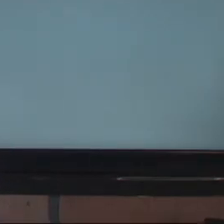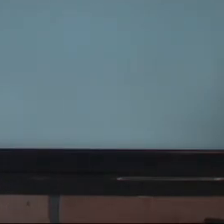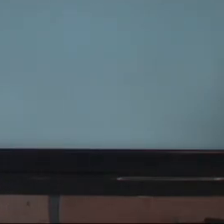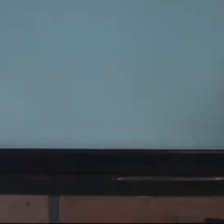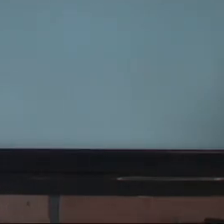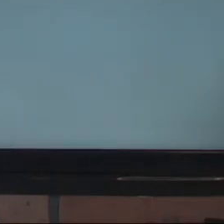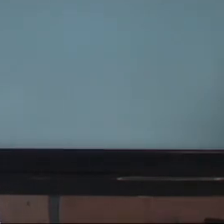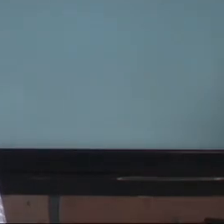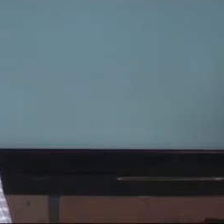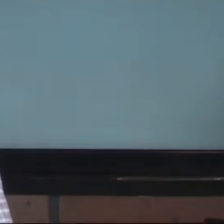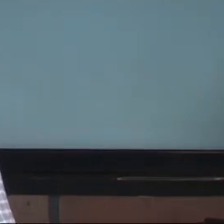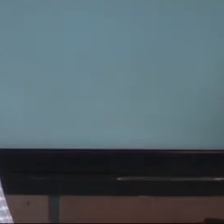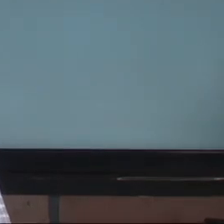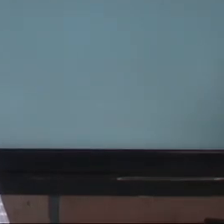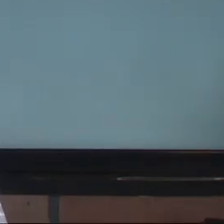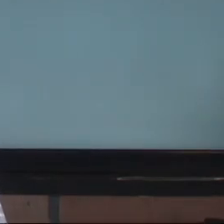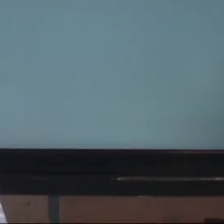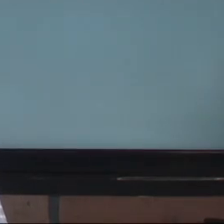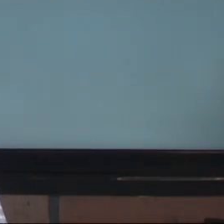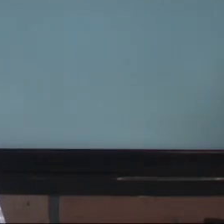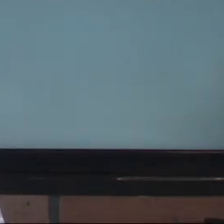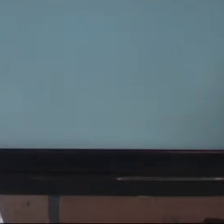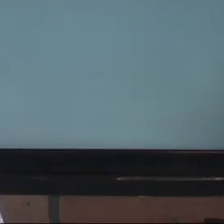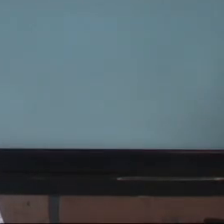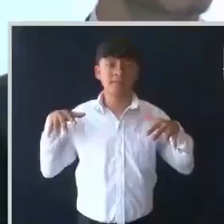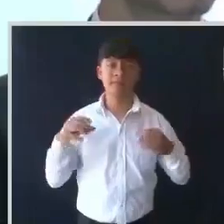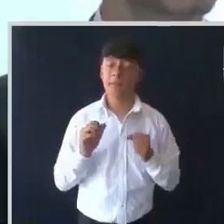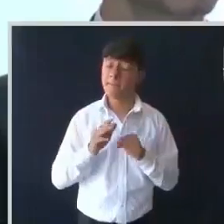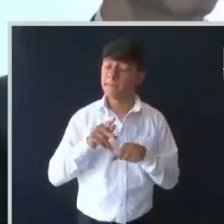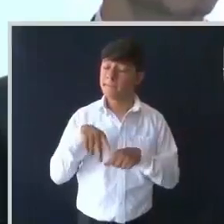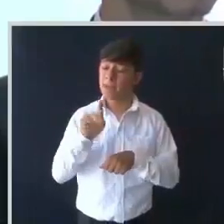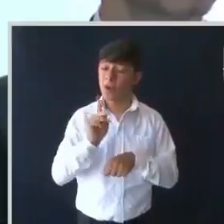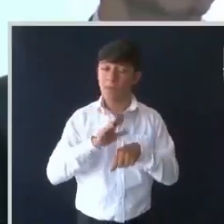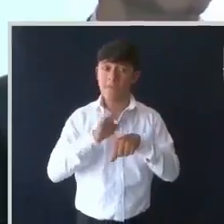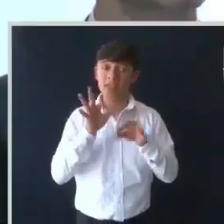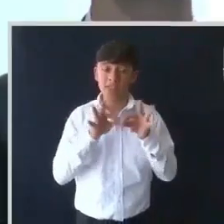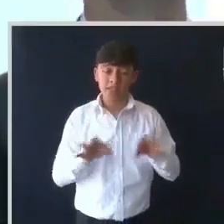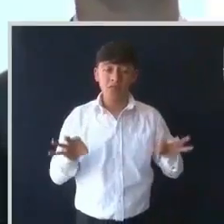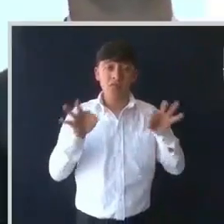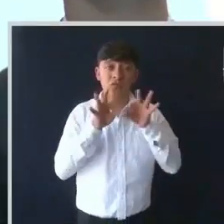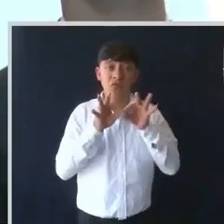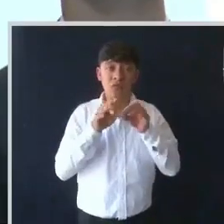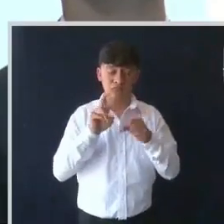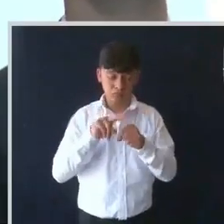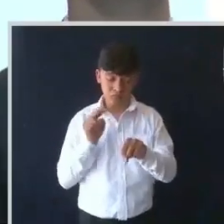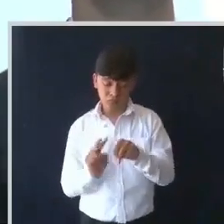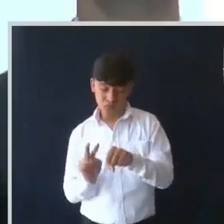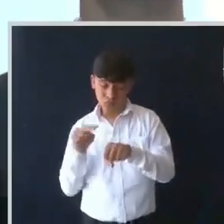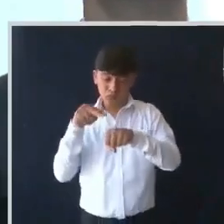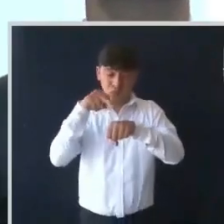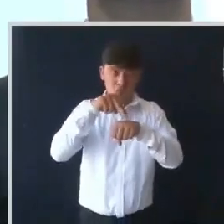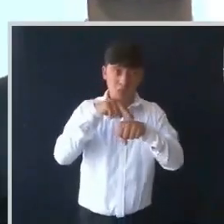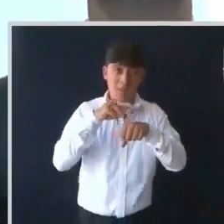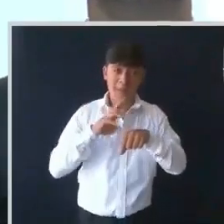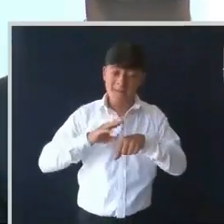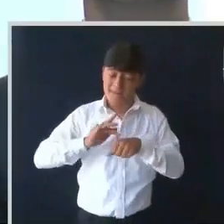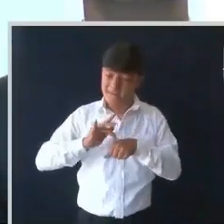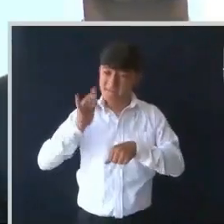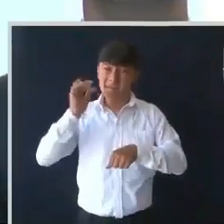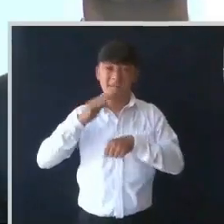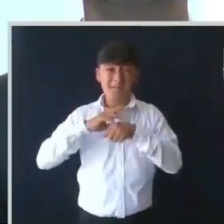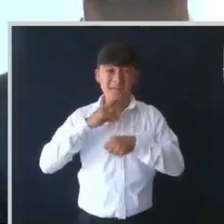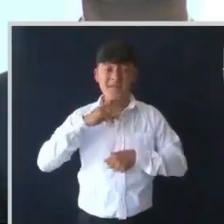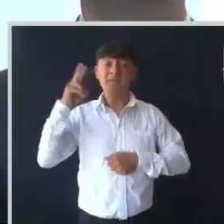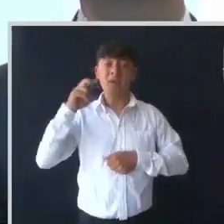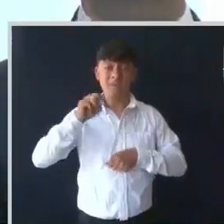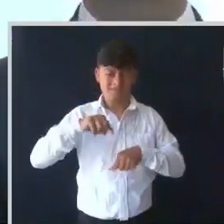atención de calidad, señaló Alfonso Martínez. Este es un salto a la modernidad y a la mejora